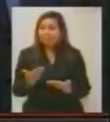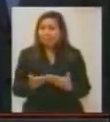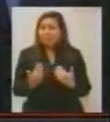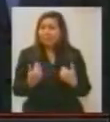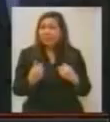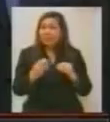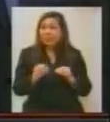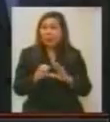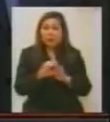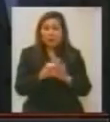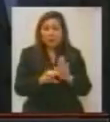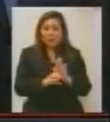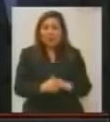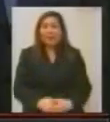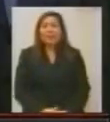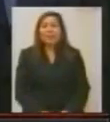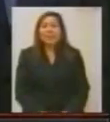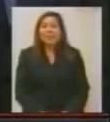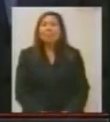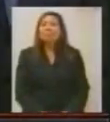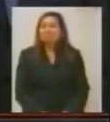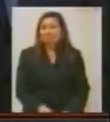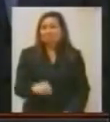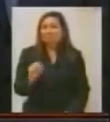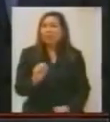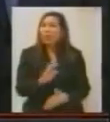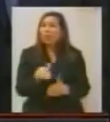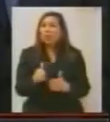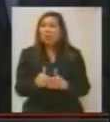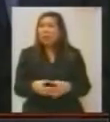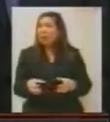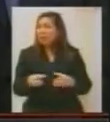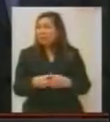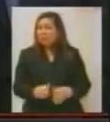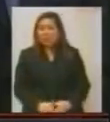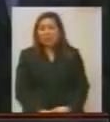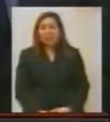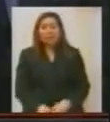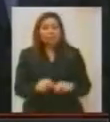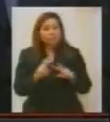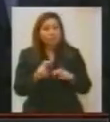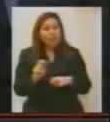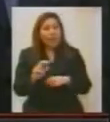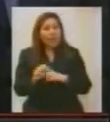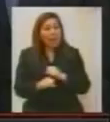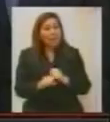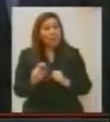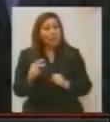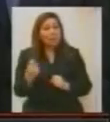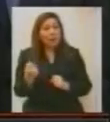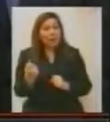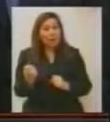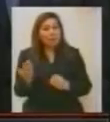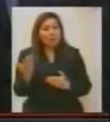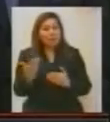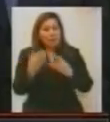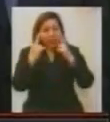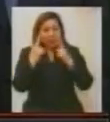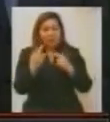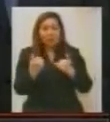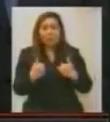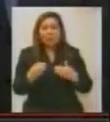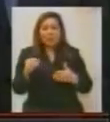Comisión de Constitución? Por supuesto, todas las comisiones que han sido dictaminadas el año 2011, los acuerdos deben ser respetados en